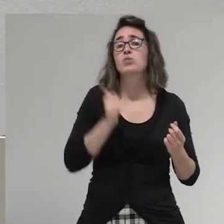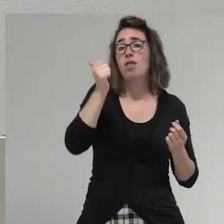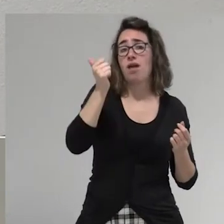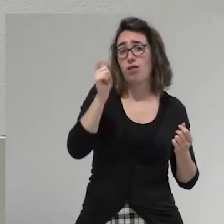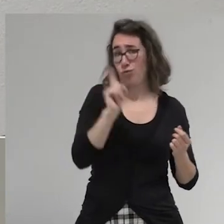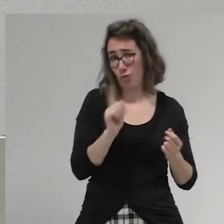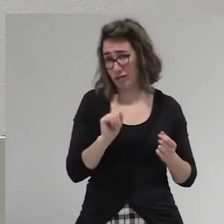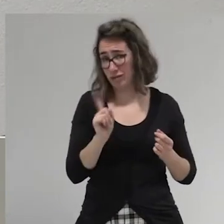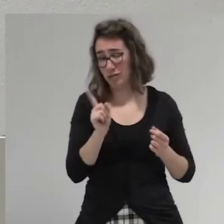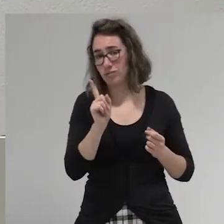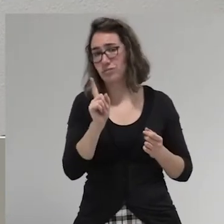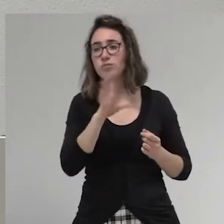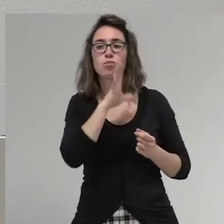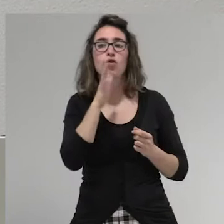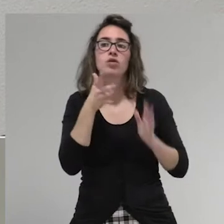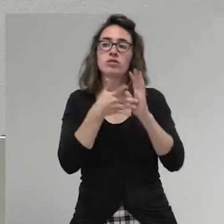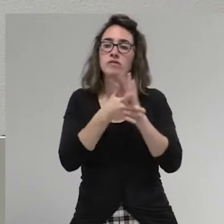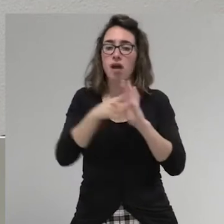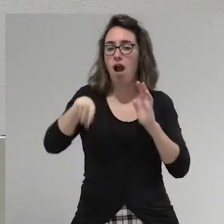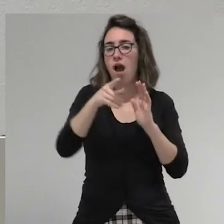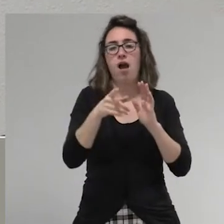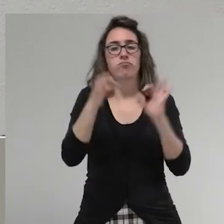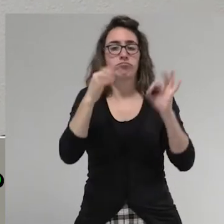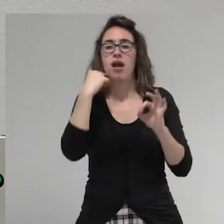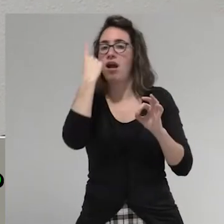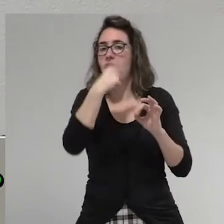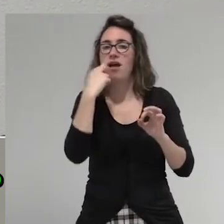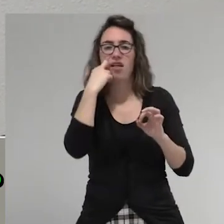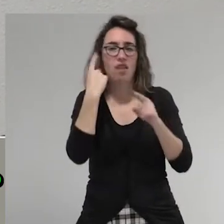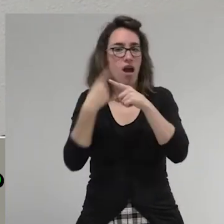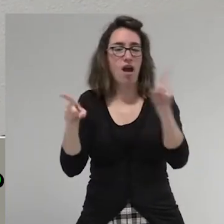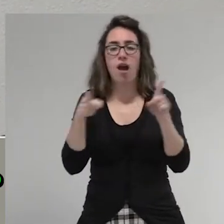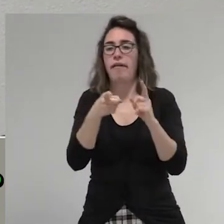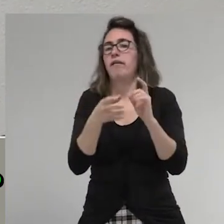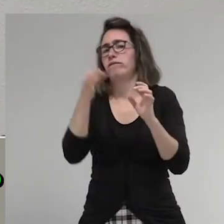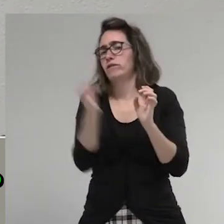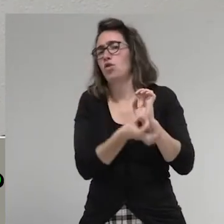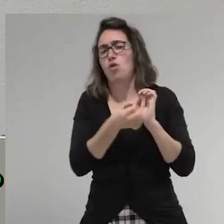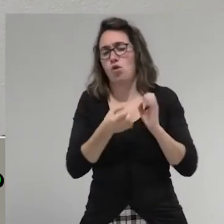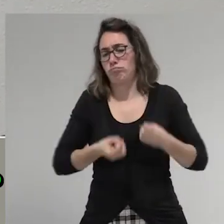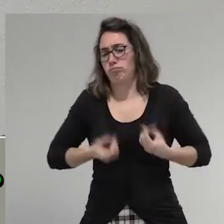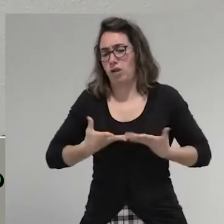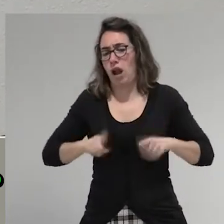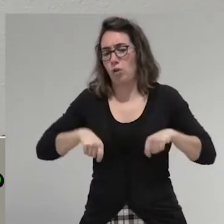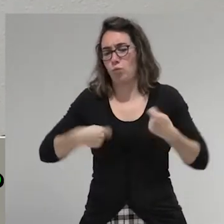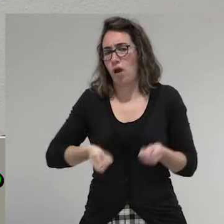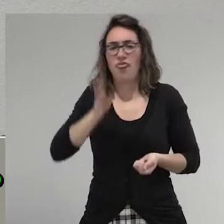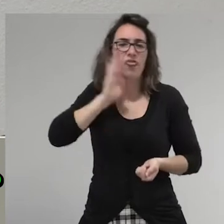racializadas tengan una inherencia natural a la violencia. Eso tiene que ver con cómo el Estado o